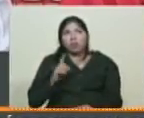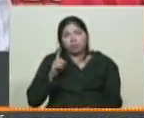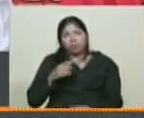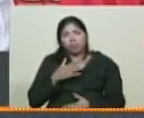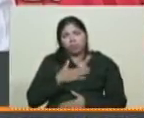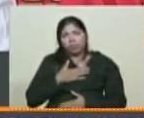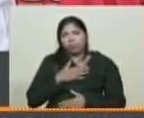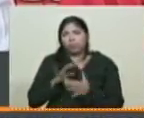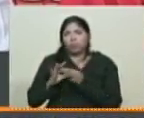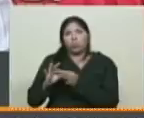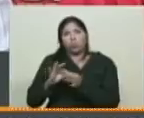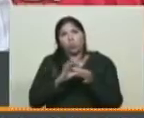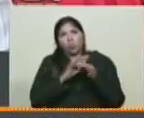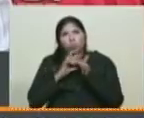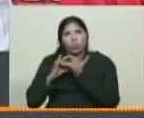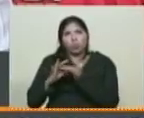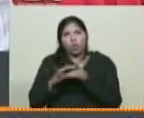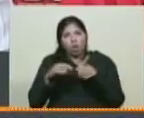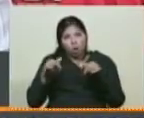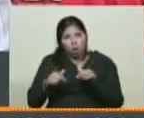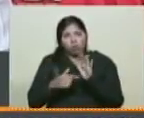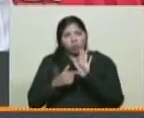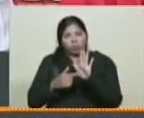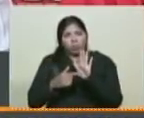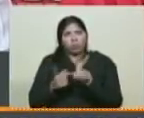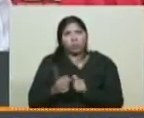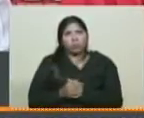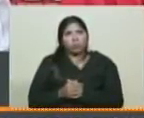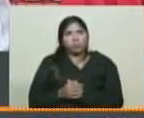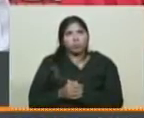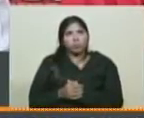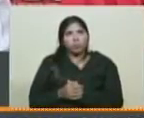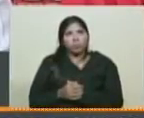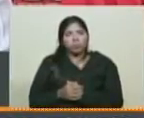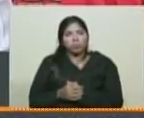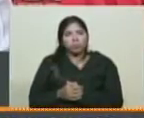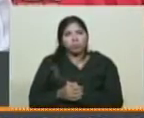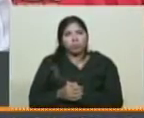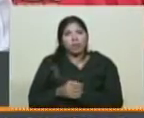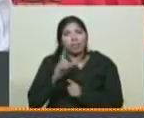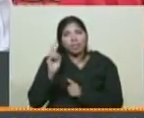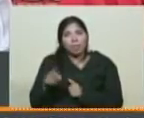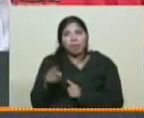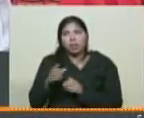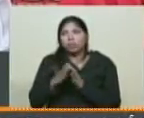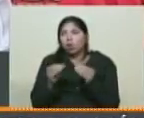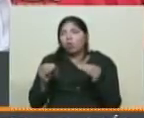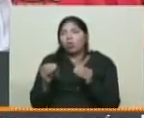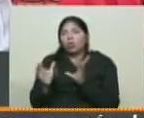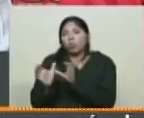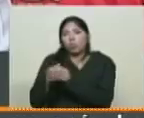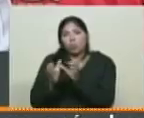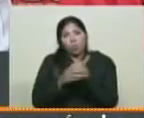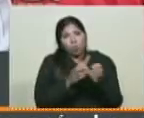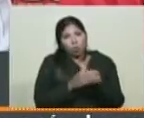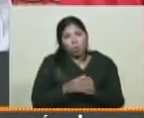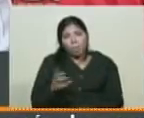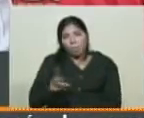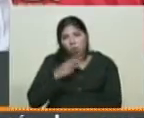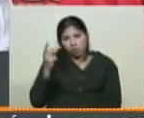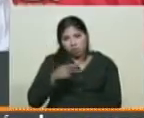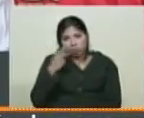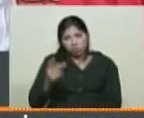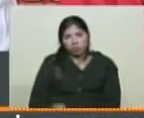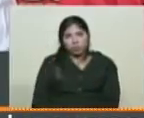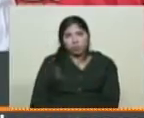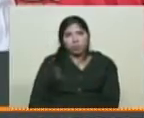la ratificamos el día de hoy, no solamente al Gran Pueblo Patriótico, sino a todos nuestros partidos de la revolución con